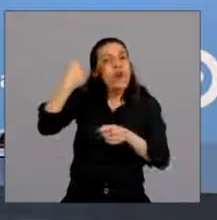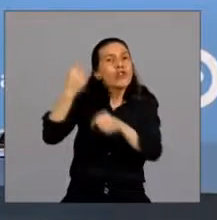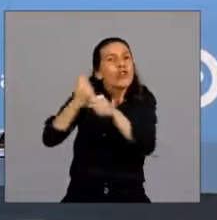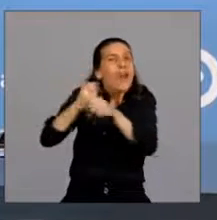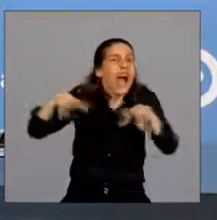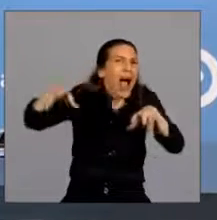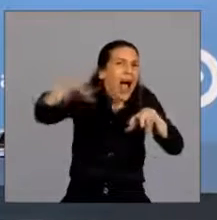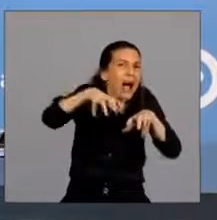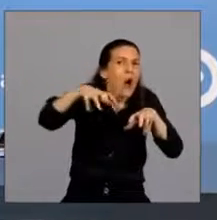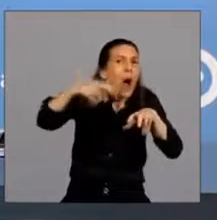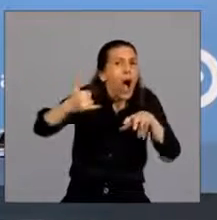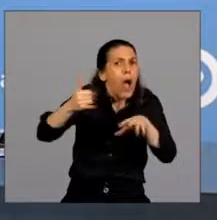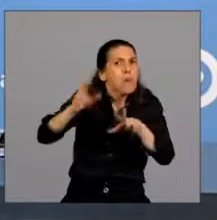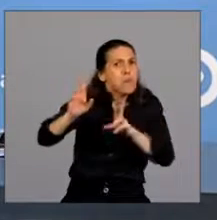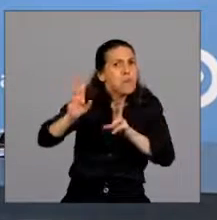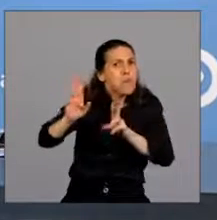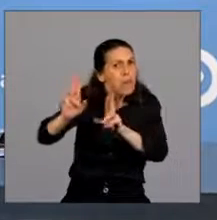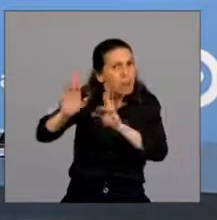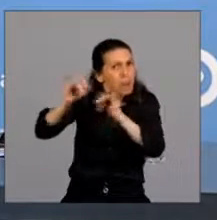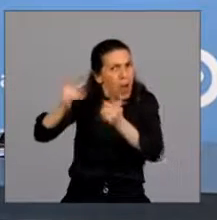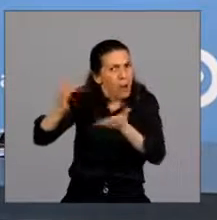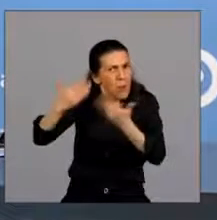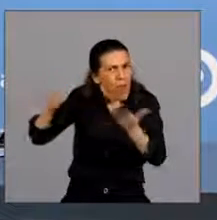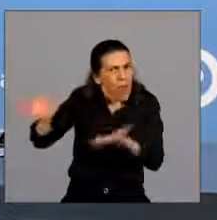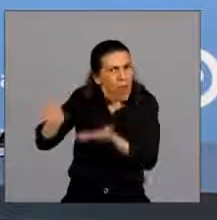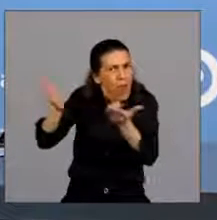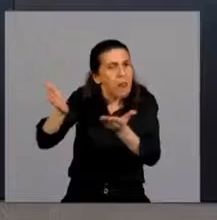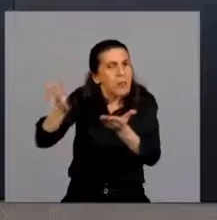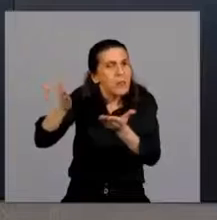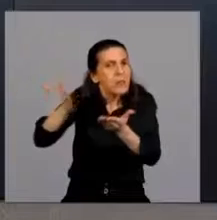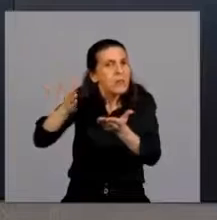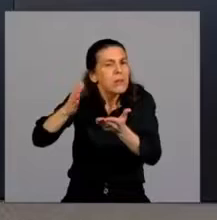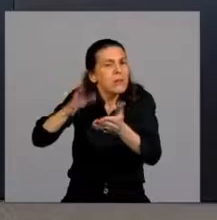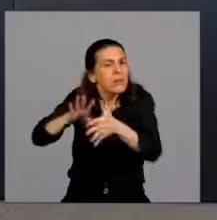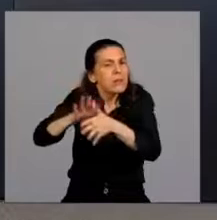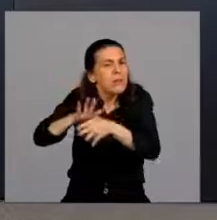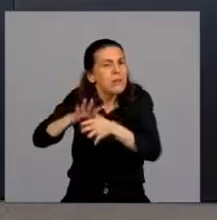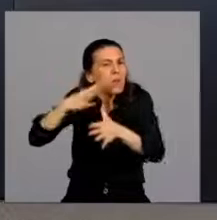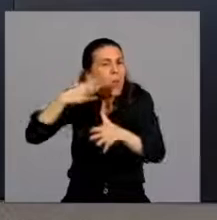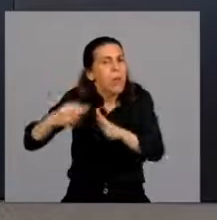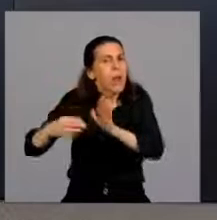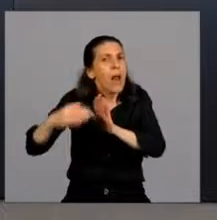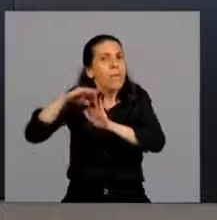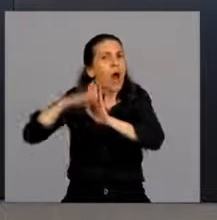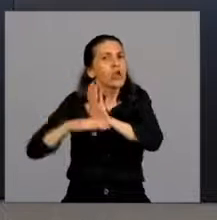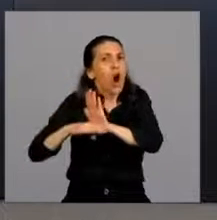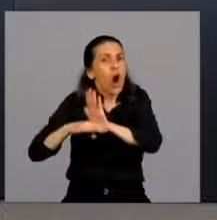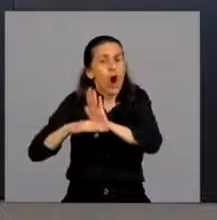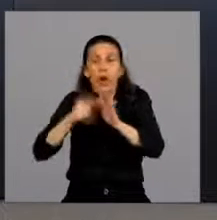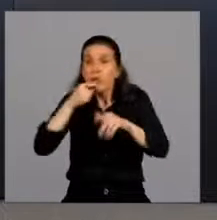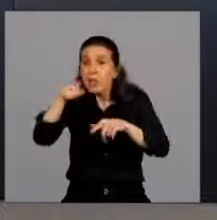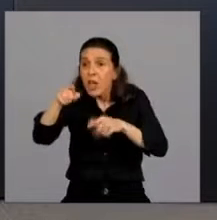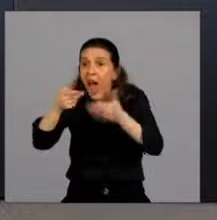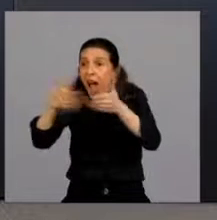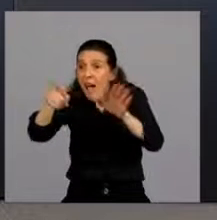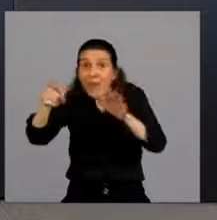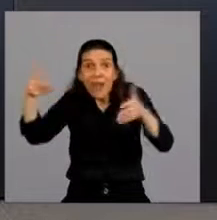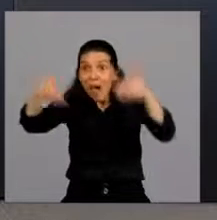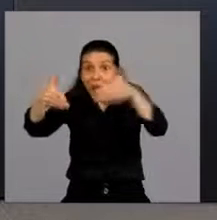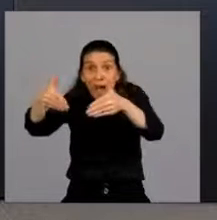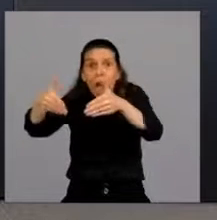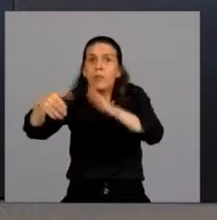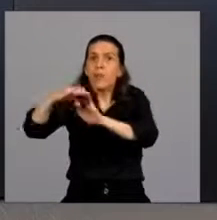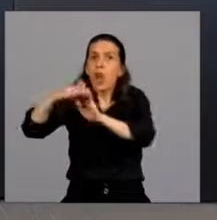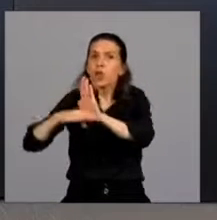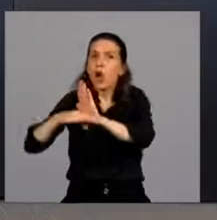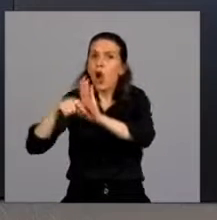permitidas, tenemos que ser muy precisos en los protocolos. Que aquellas cosas que se puedan hacer tengan protocolos muy precisos y